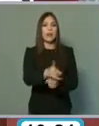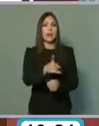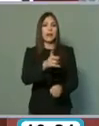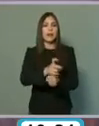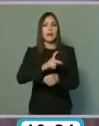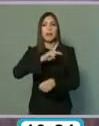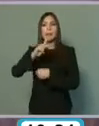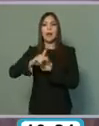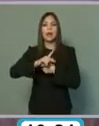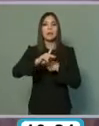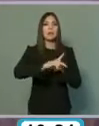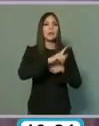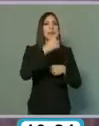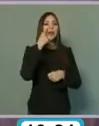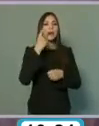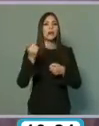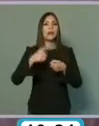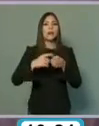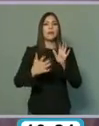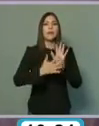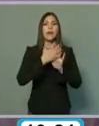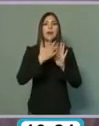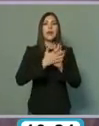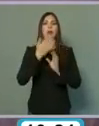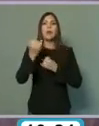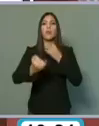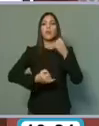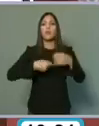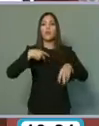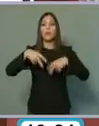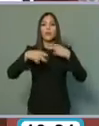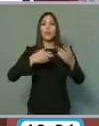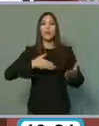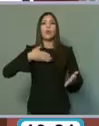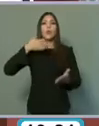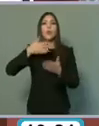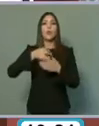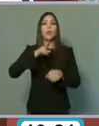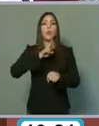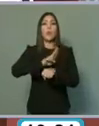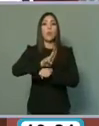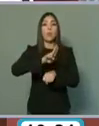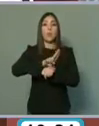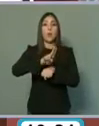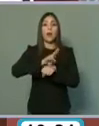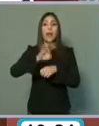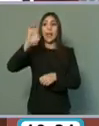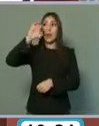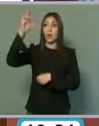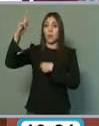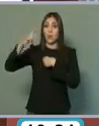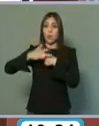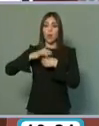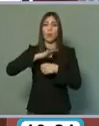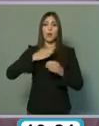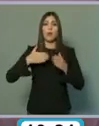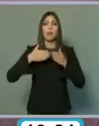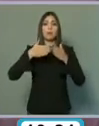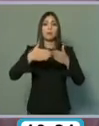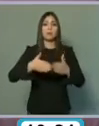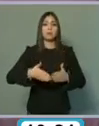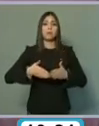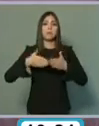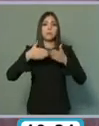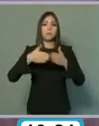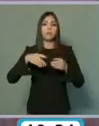países a participar de ese evento futbolístico. Se llegaba a Uruguay desde Europa en barco. Wow. Grandes travesías